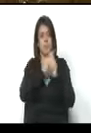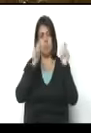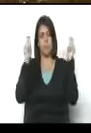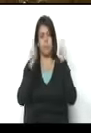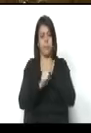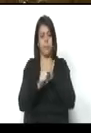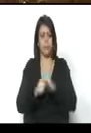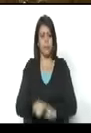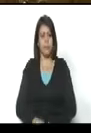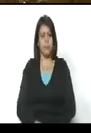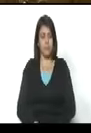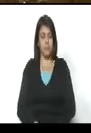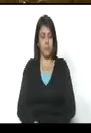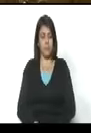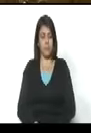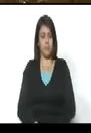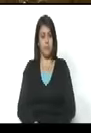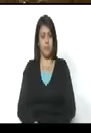transformación.